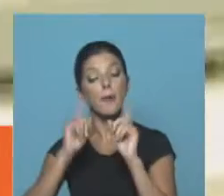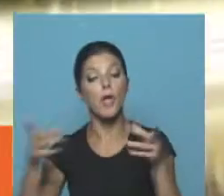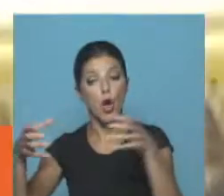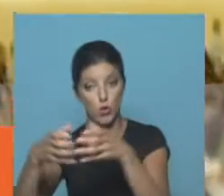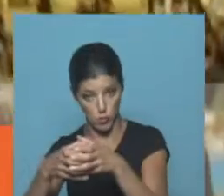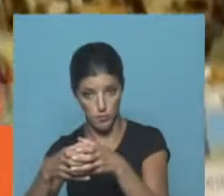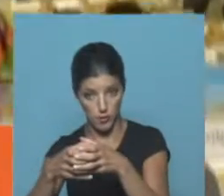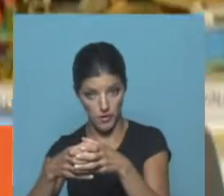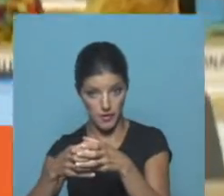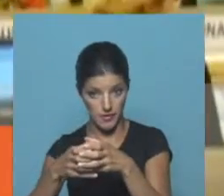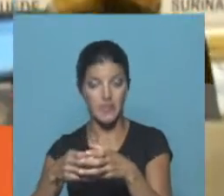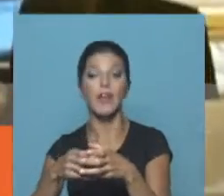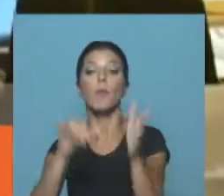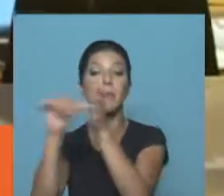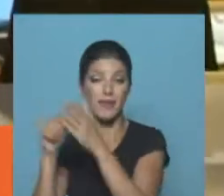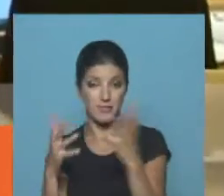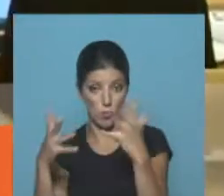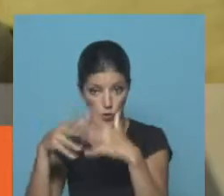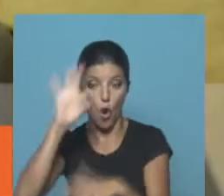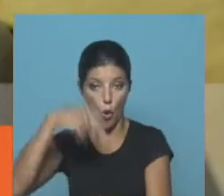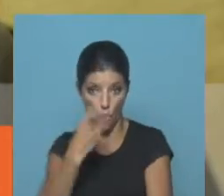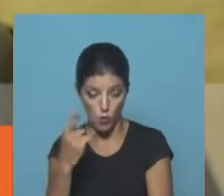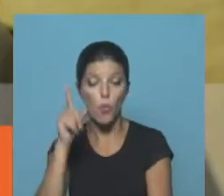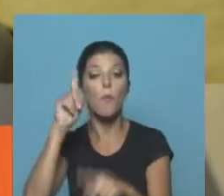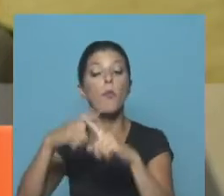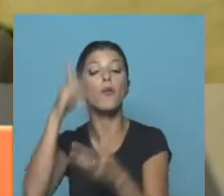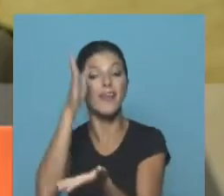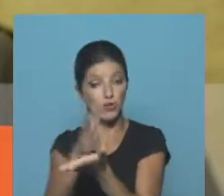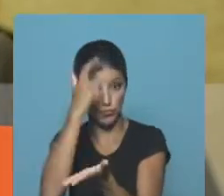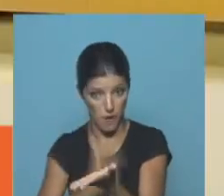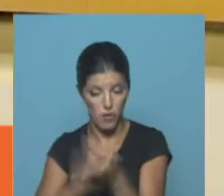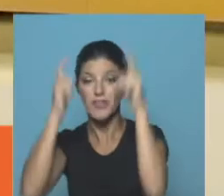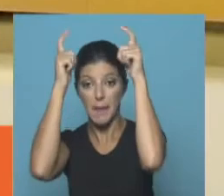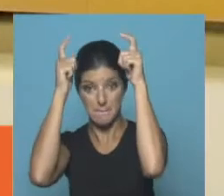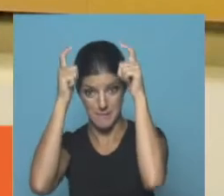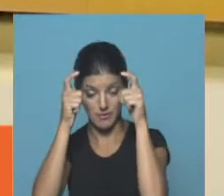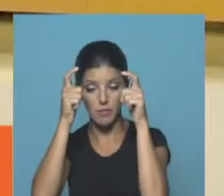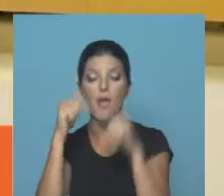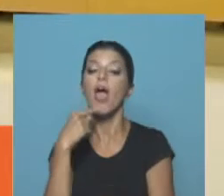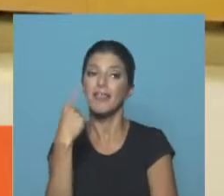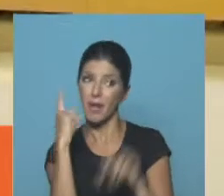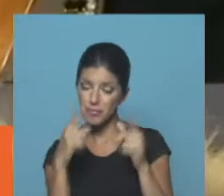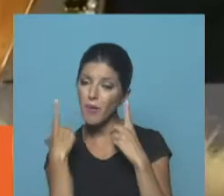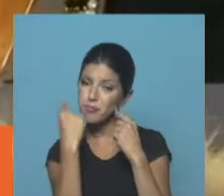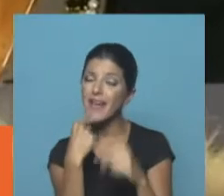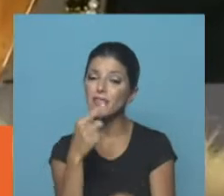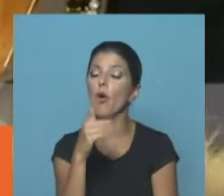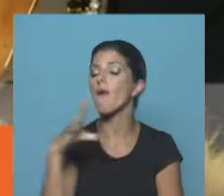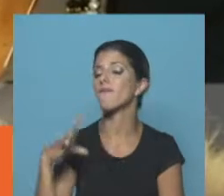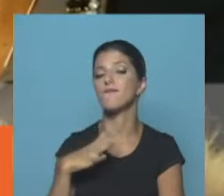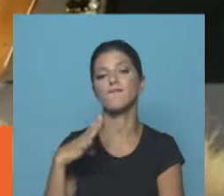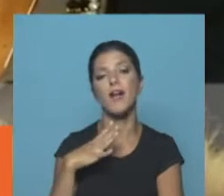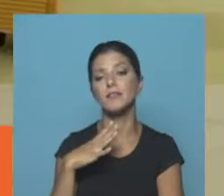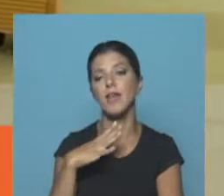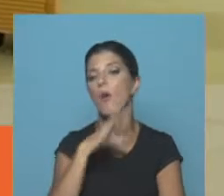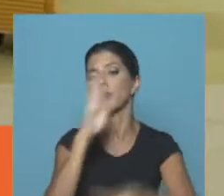de Naciones Unidas para los Derechos Humanos, Zeid Al-Hussein, se sumó a las críticas al asegurar que hace falta un liderazgo más